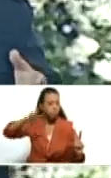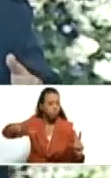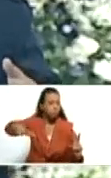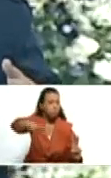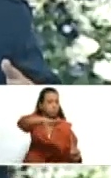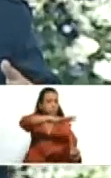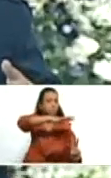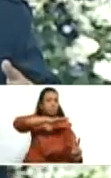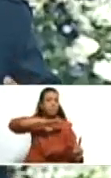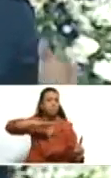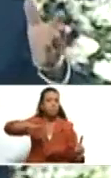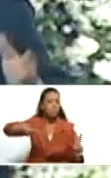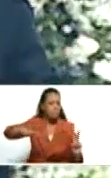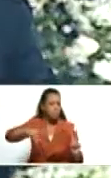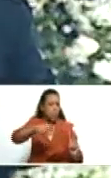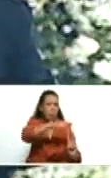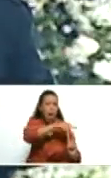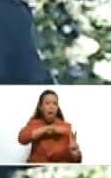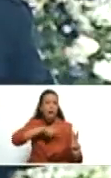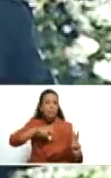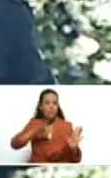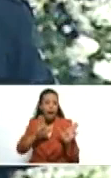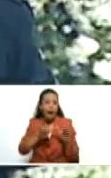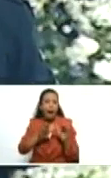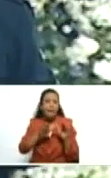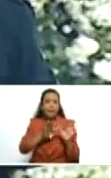que Venezuela pare ángeles,